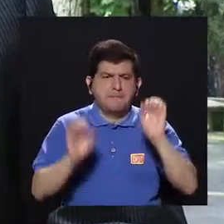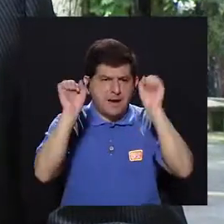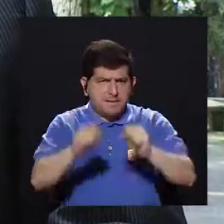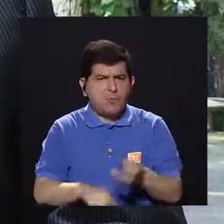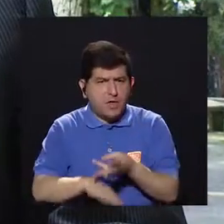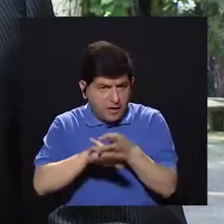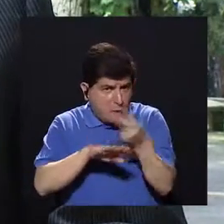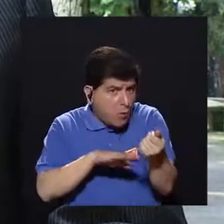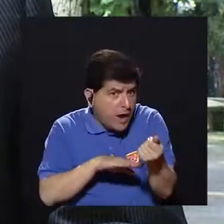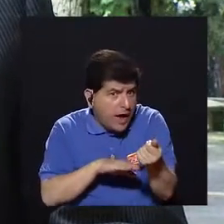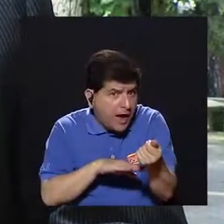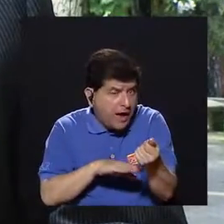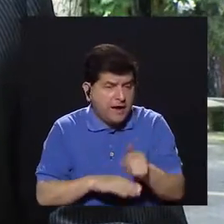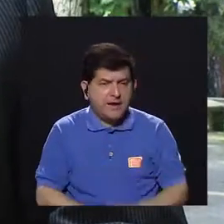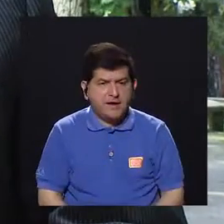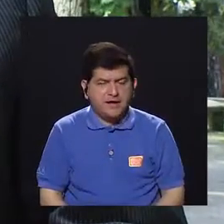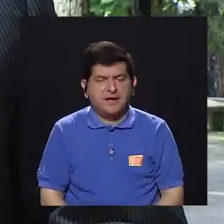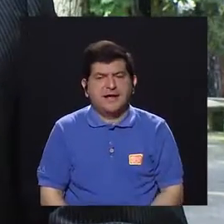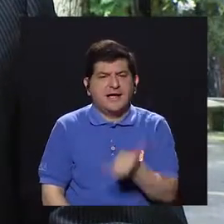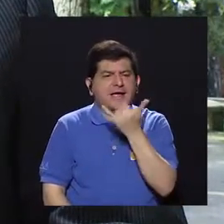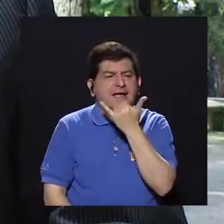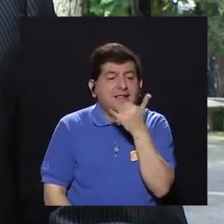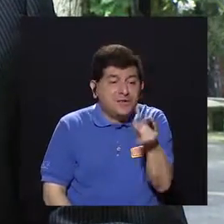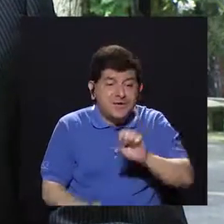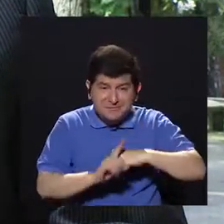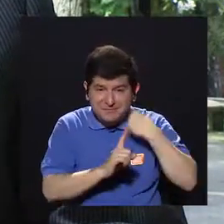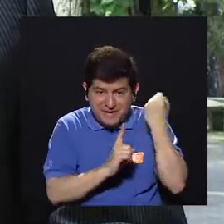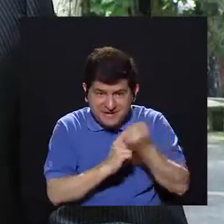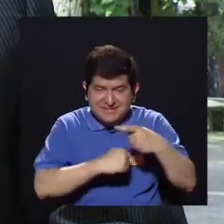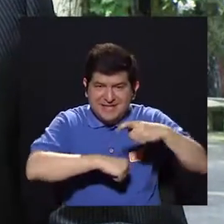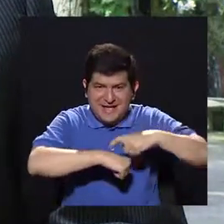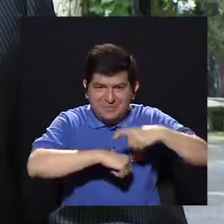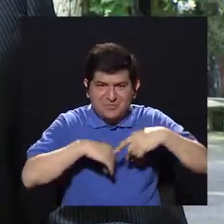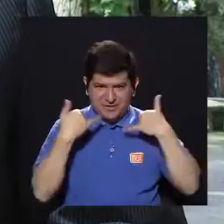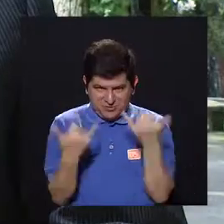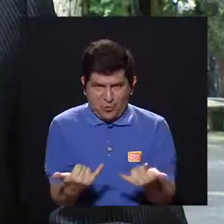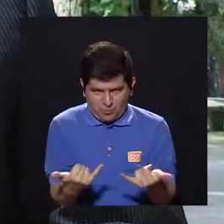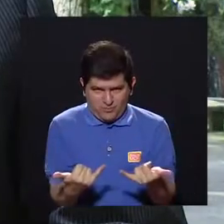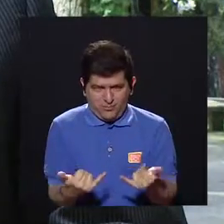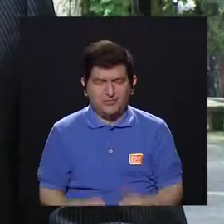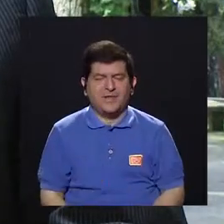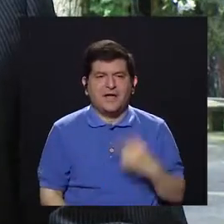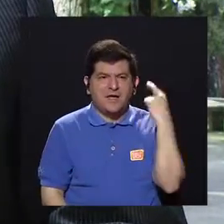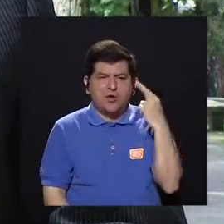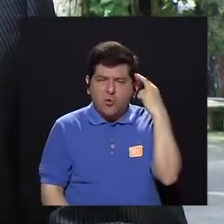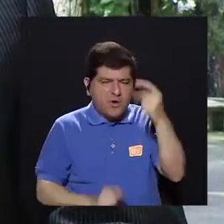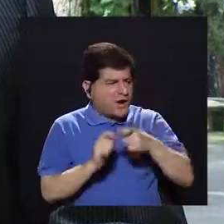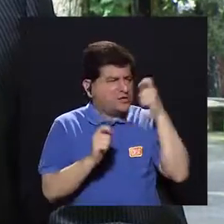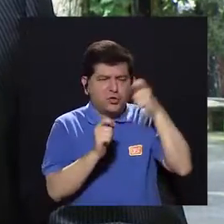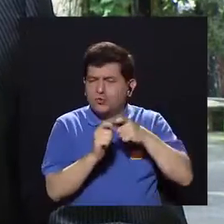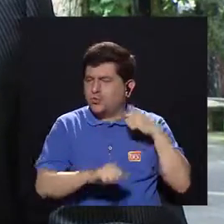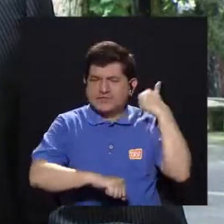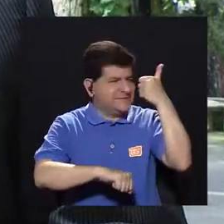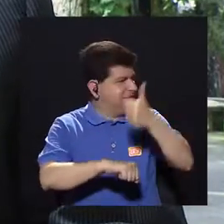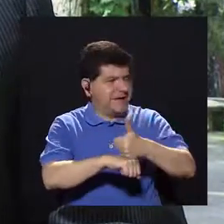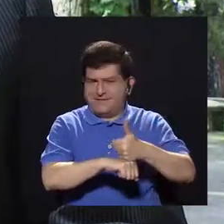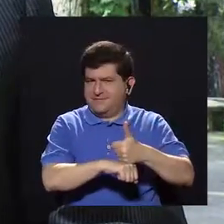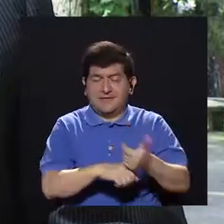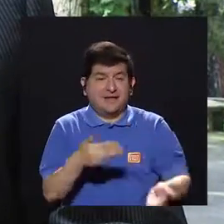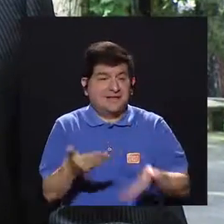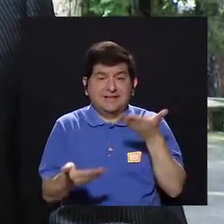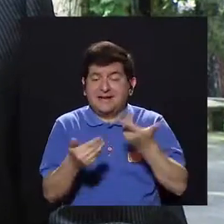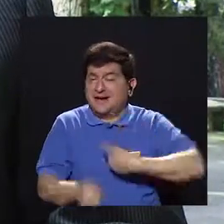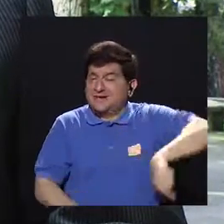esclerosis múltiple en el momento actual? Como la causa no está tan bien definida, prácticamente nosotros no hablamos de curación de la